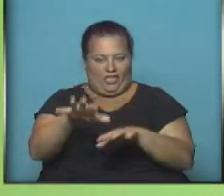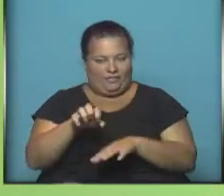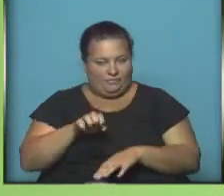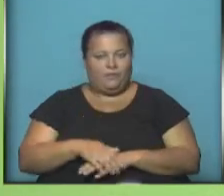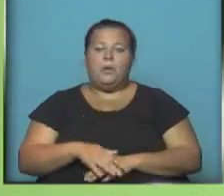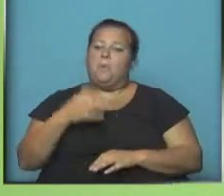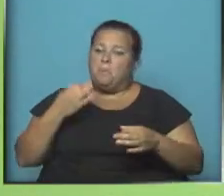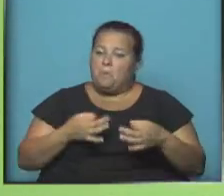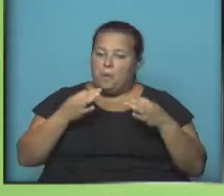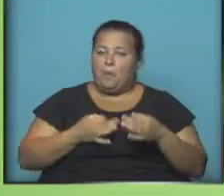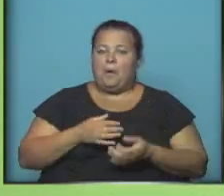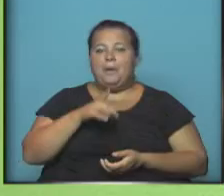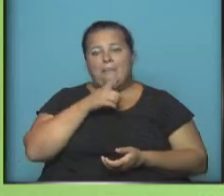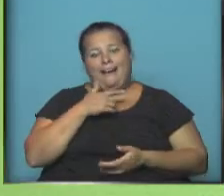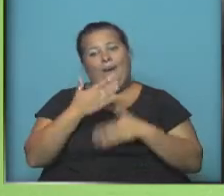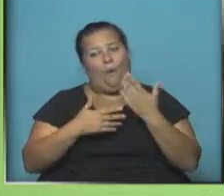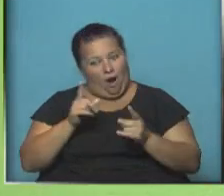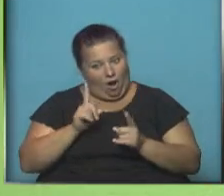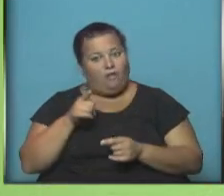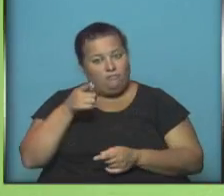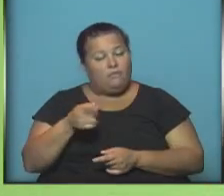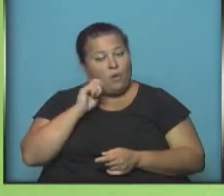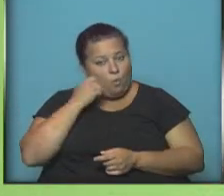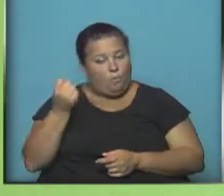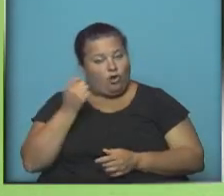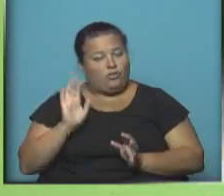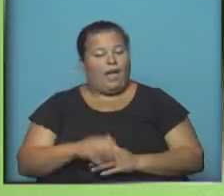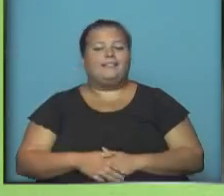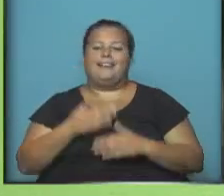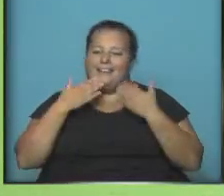como una pinza. Muy bien, parece algo un juego, bueno, de eso sirve y mucho. Gracias, doctora.